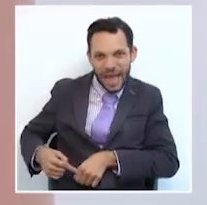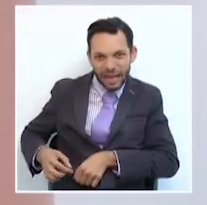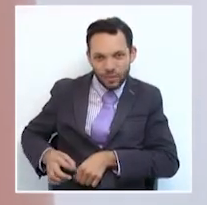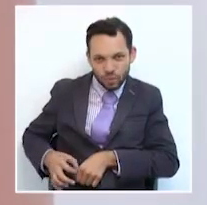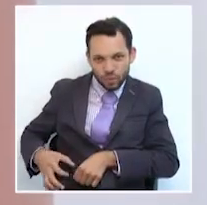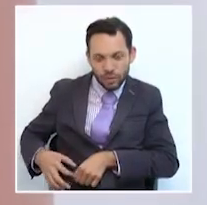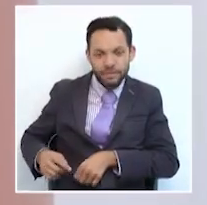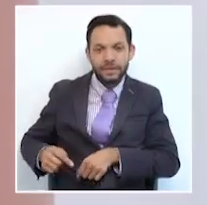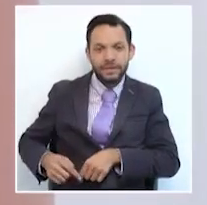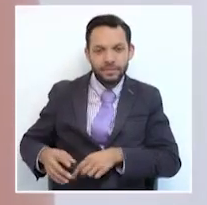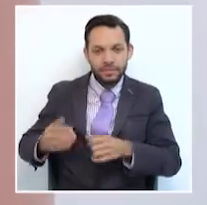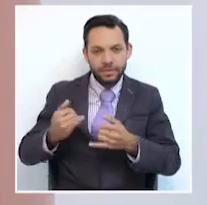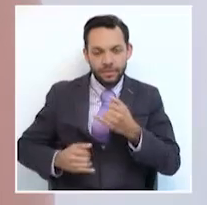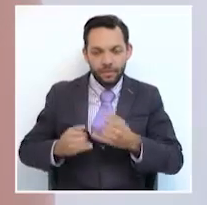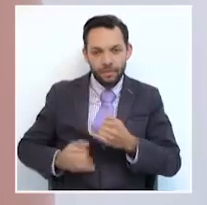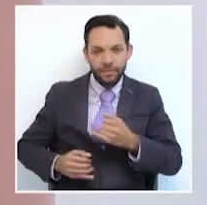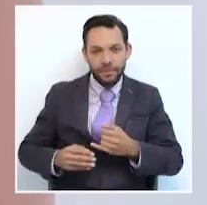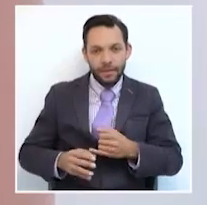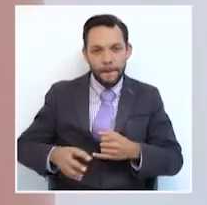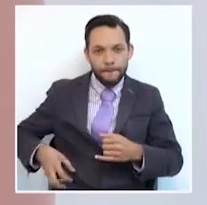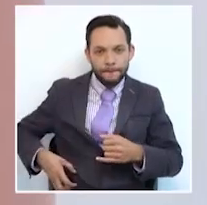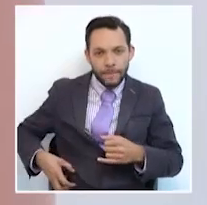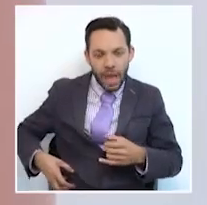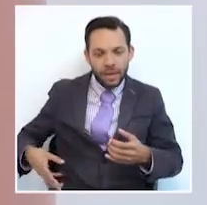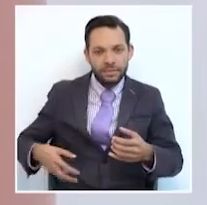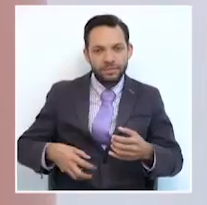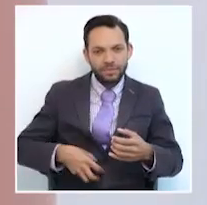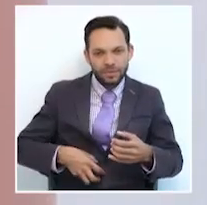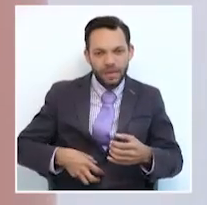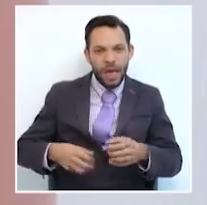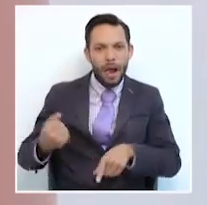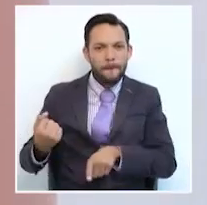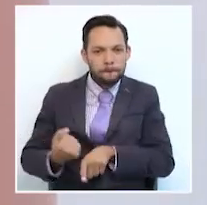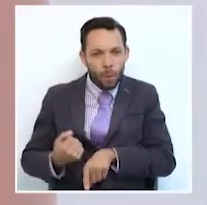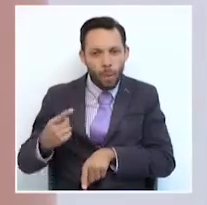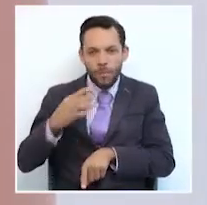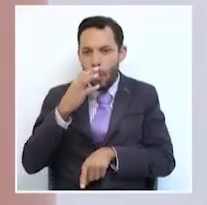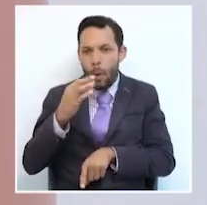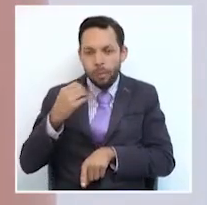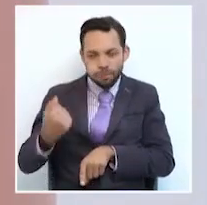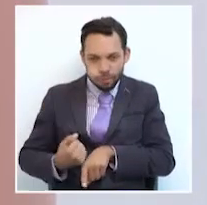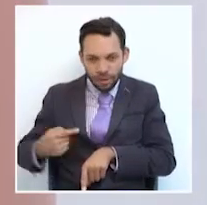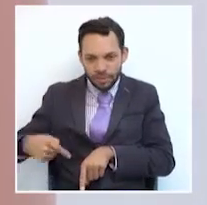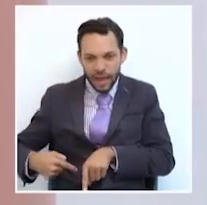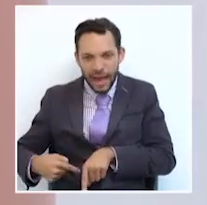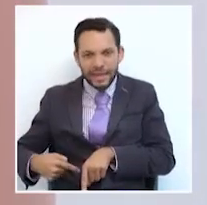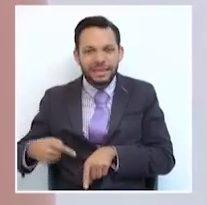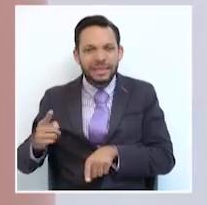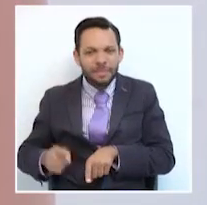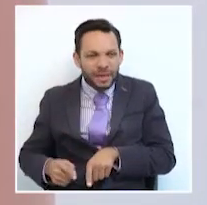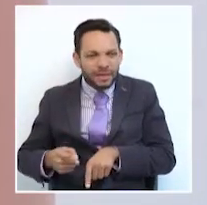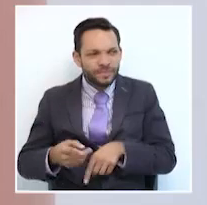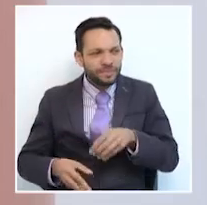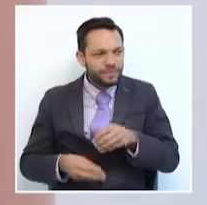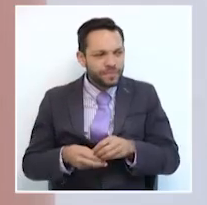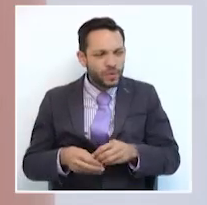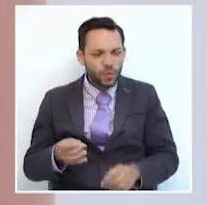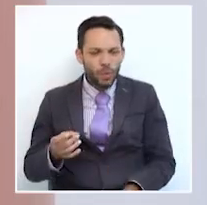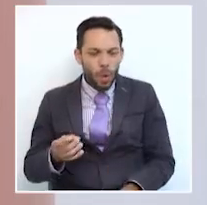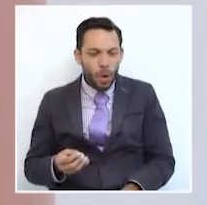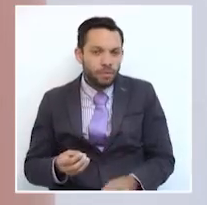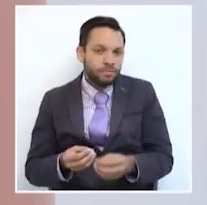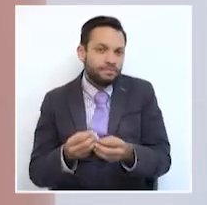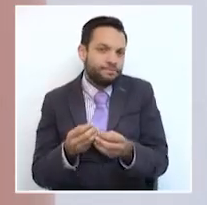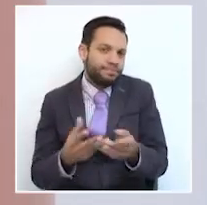y aquí abajito está la próstata entonces que puede ser un dolor pélvico